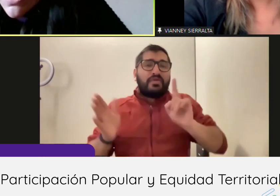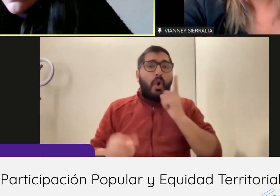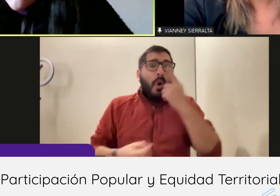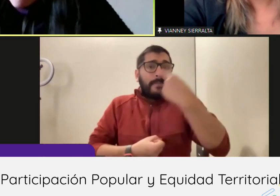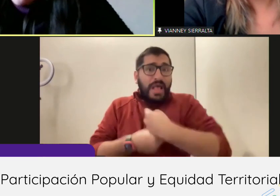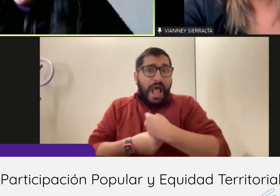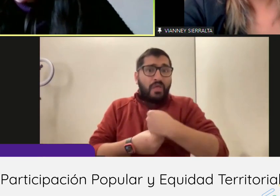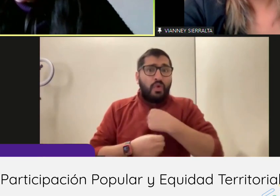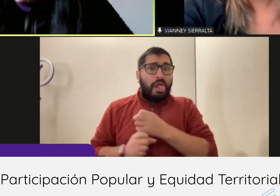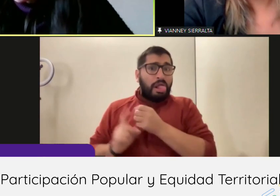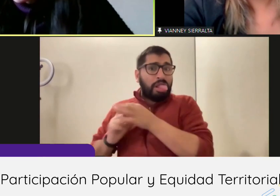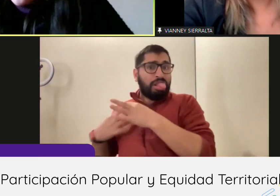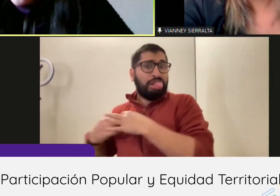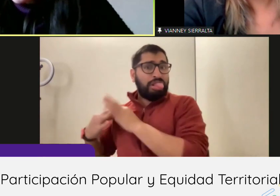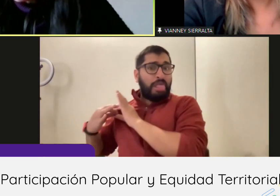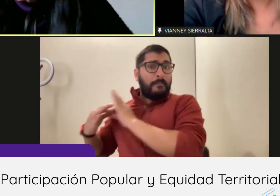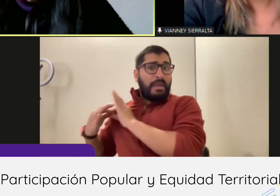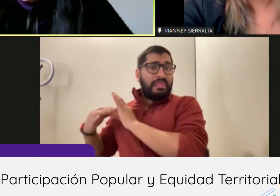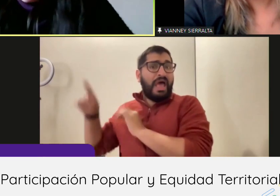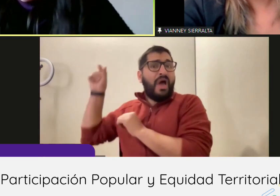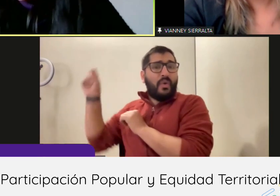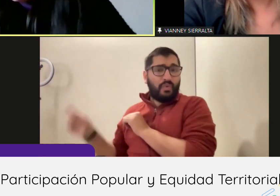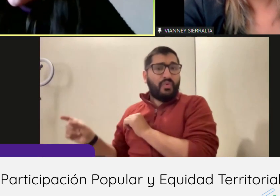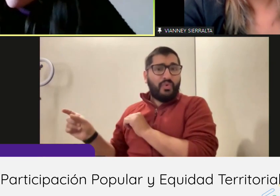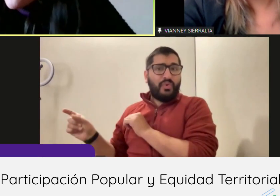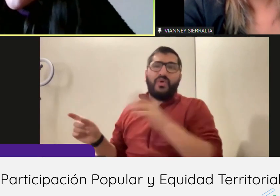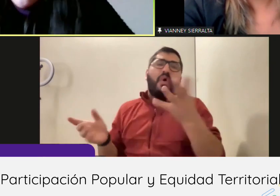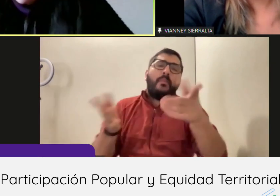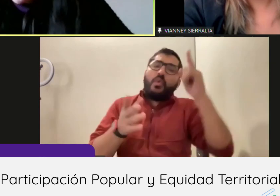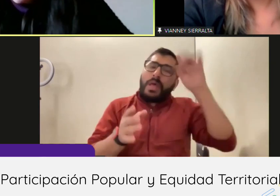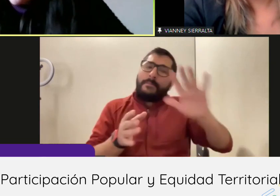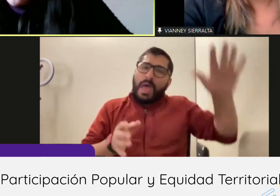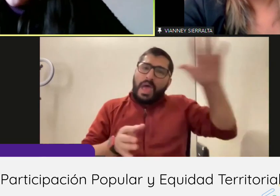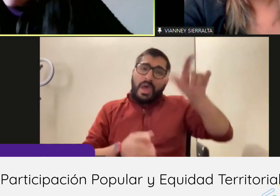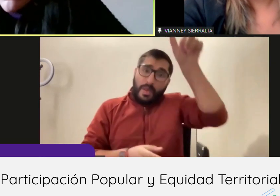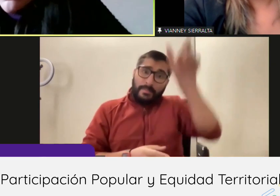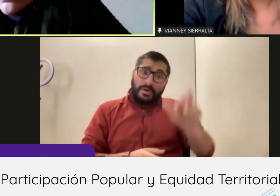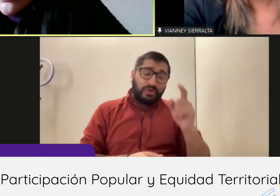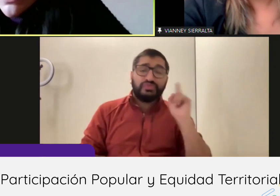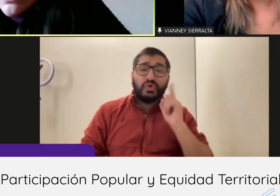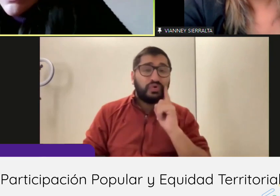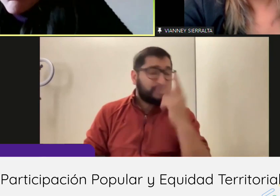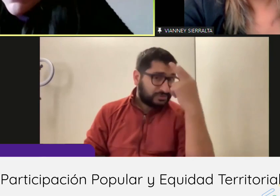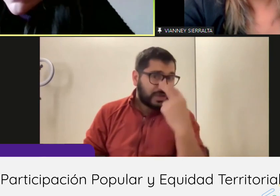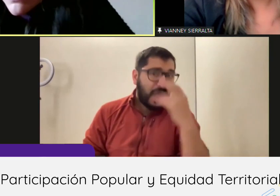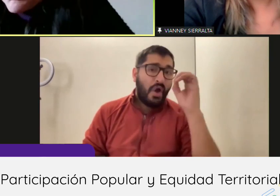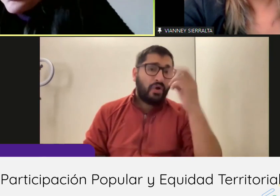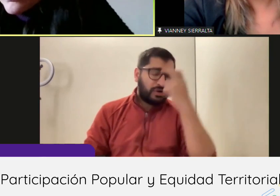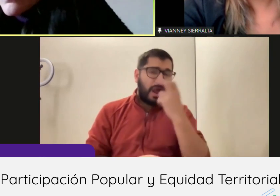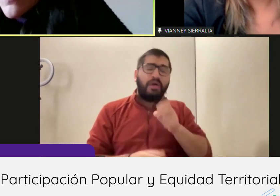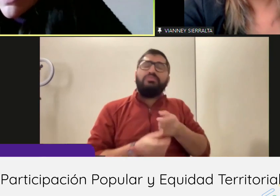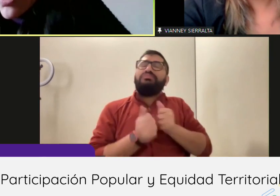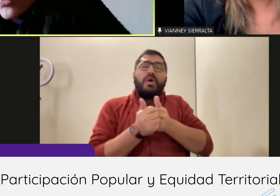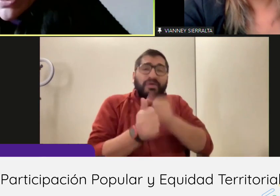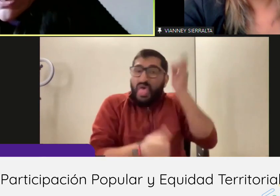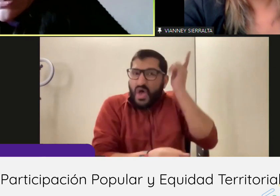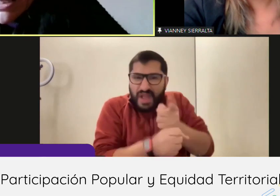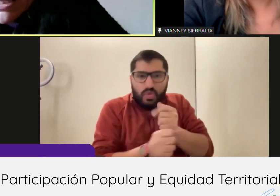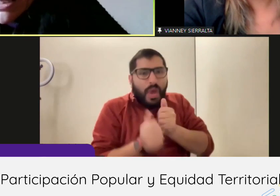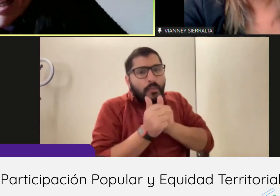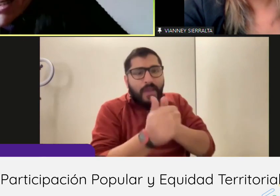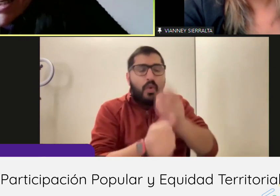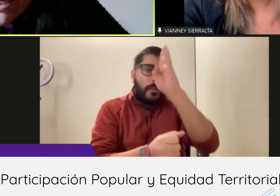públicos. La persona sorda se tiene que sentir libre de poder expresarse en cualquier parte y no tener que depender de